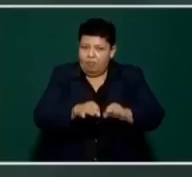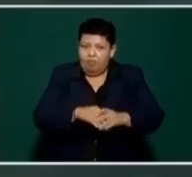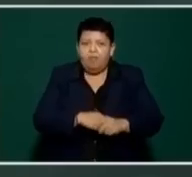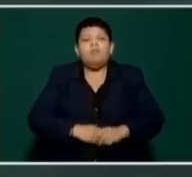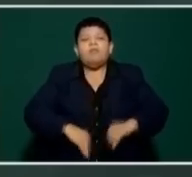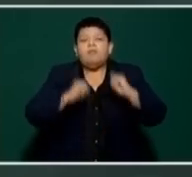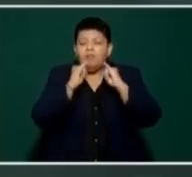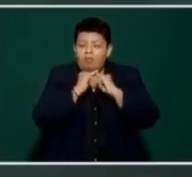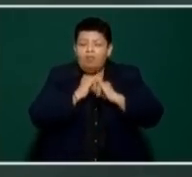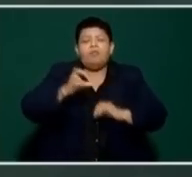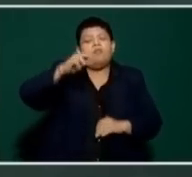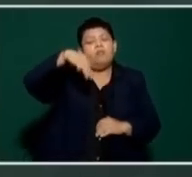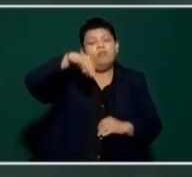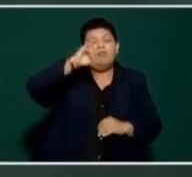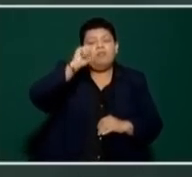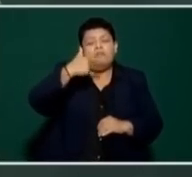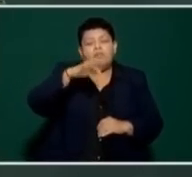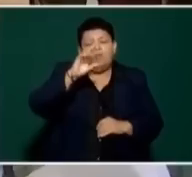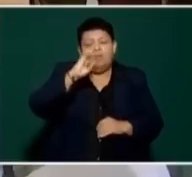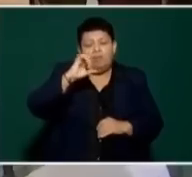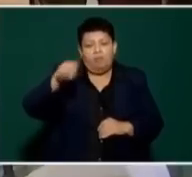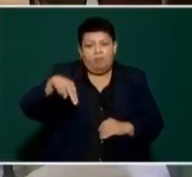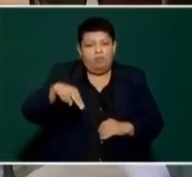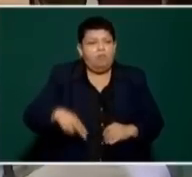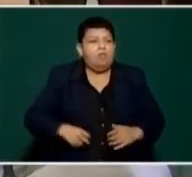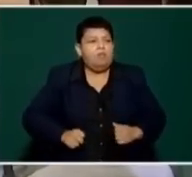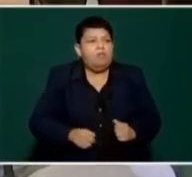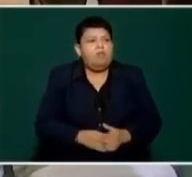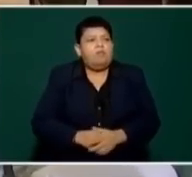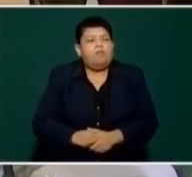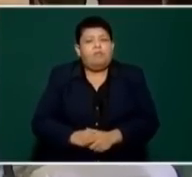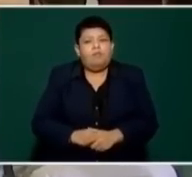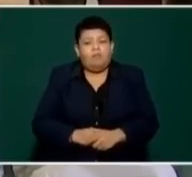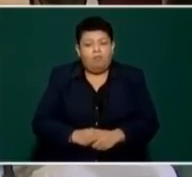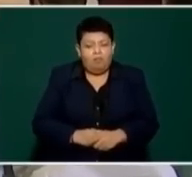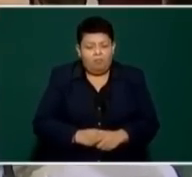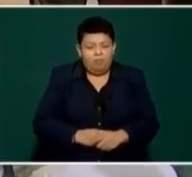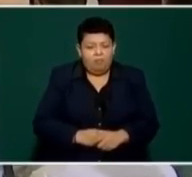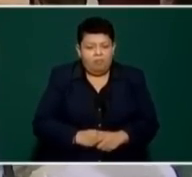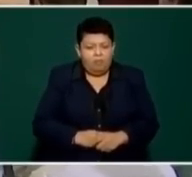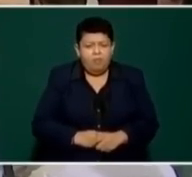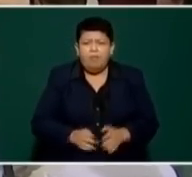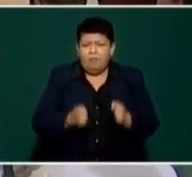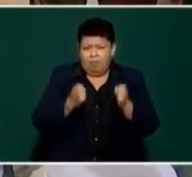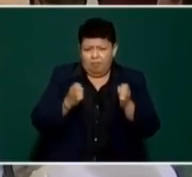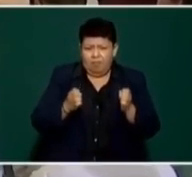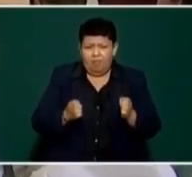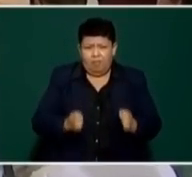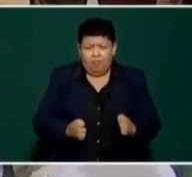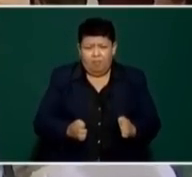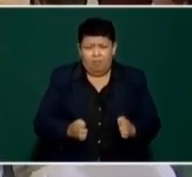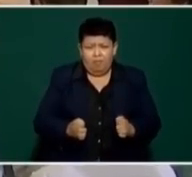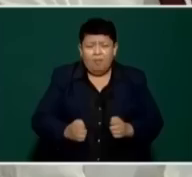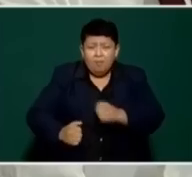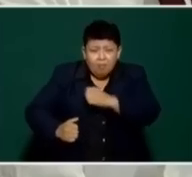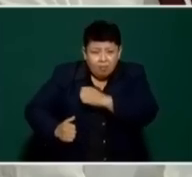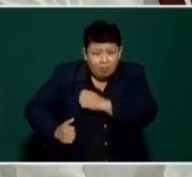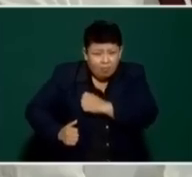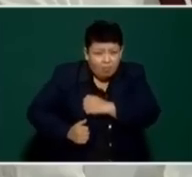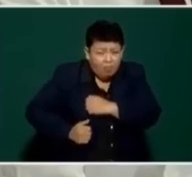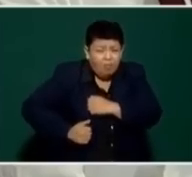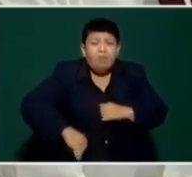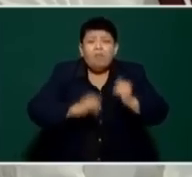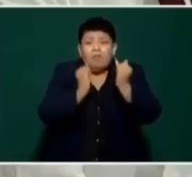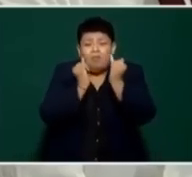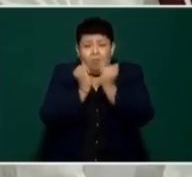el Instituto Nacional de Migración. Nada más para… Gracias. ¿Están también la Guardia Nacional o elementos del Ejército